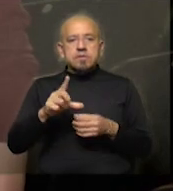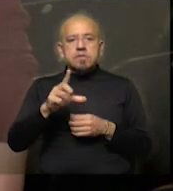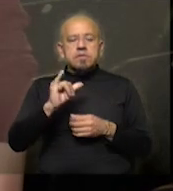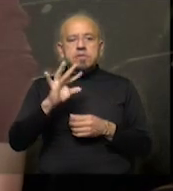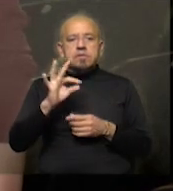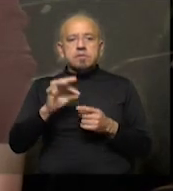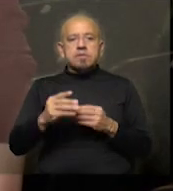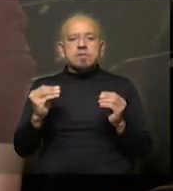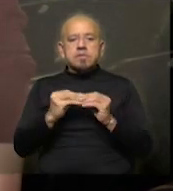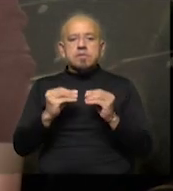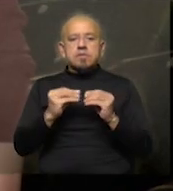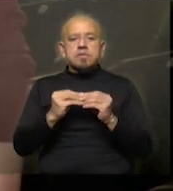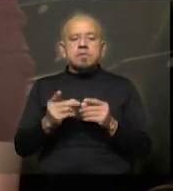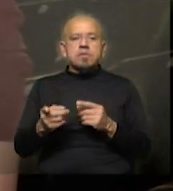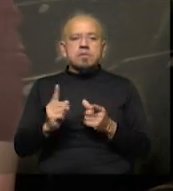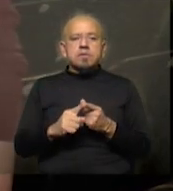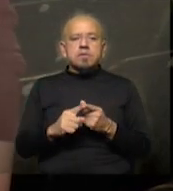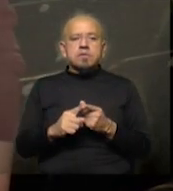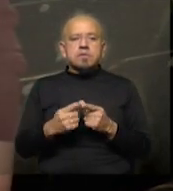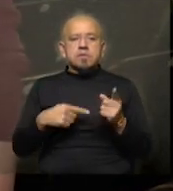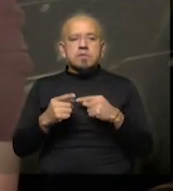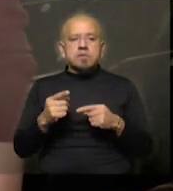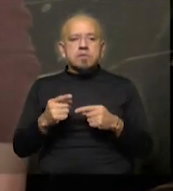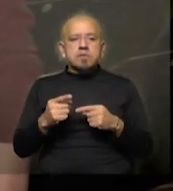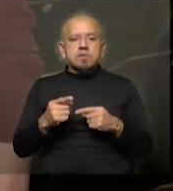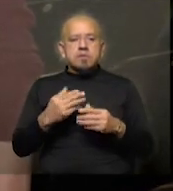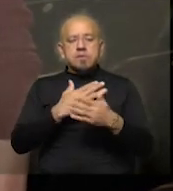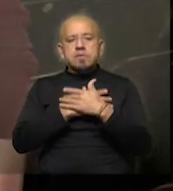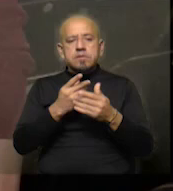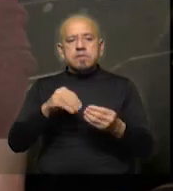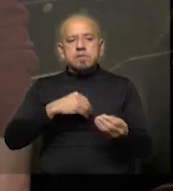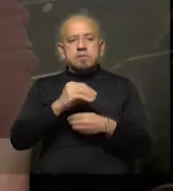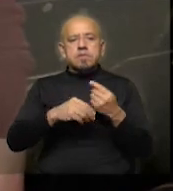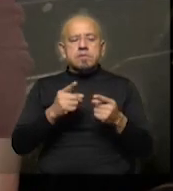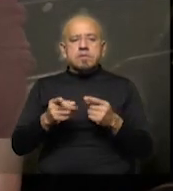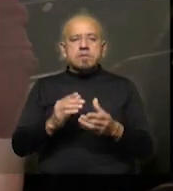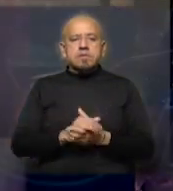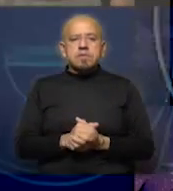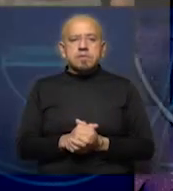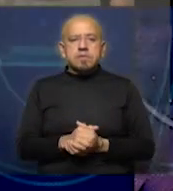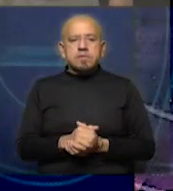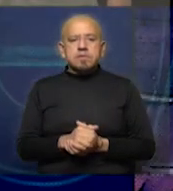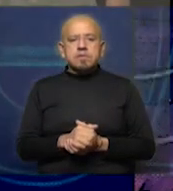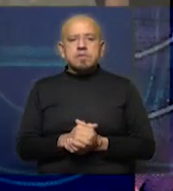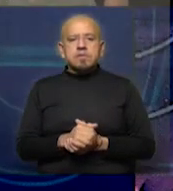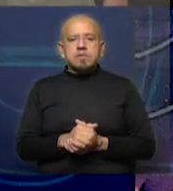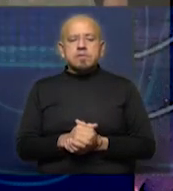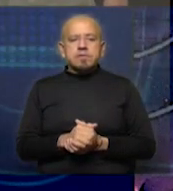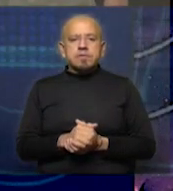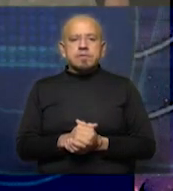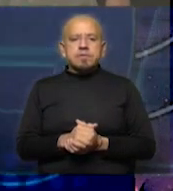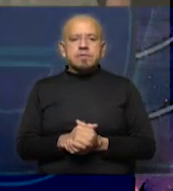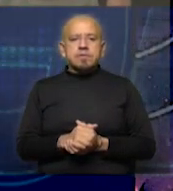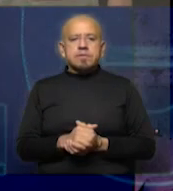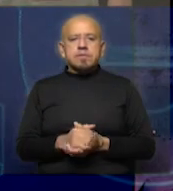gran compañero de rutas eh Y bueno vaya este abrazo mío de mi familia y de Y de todos los que lo queremos tanto quisimos tanto